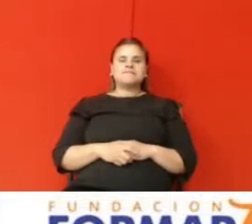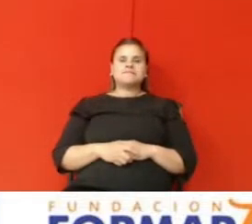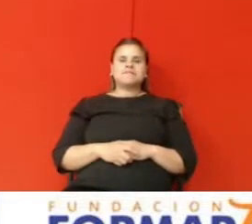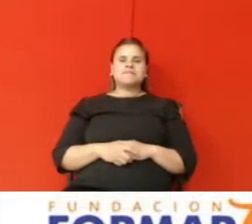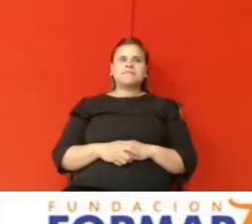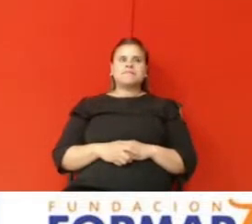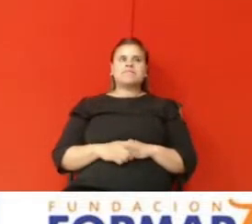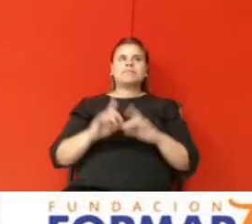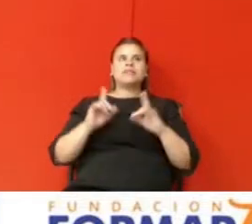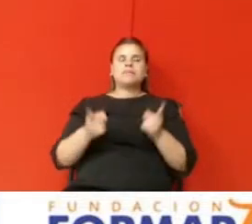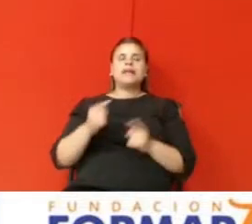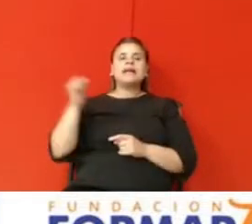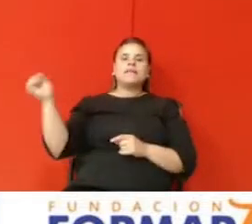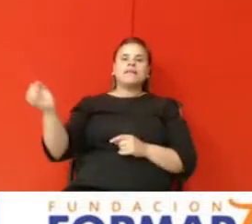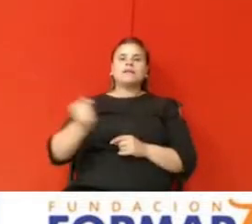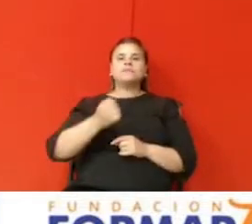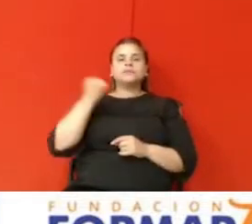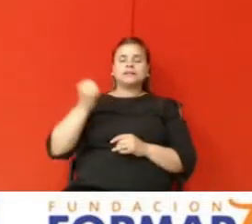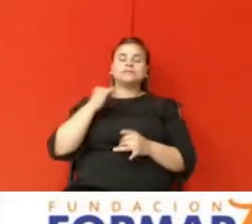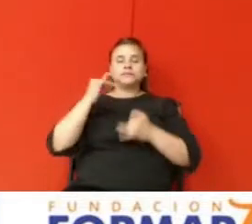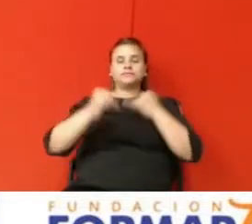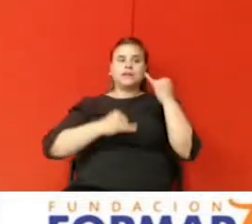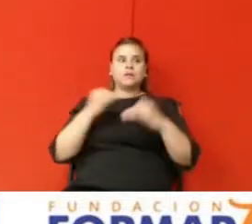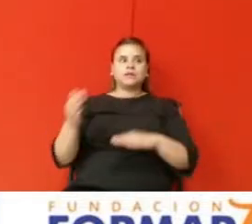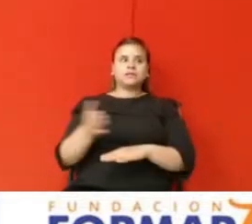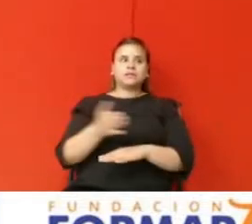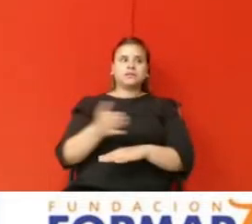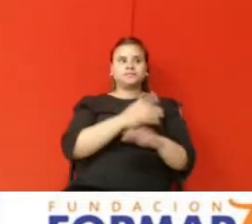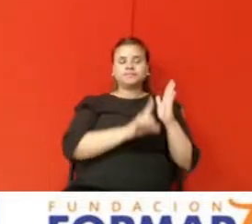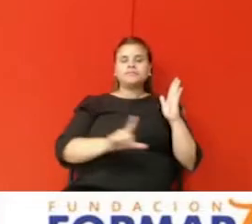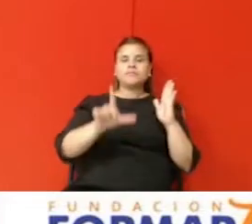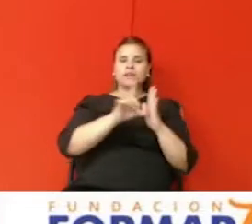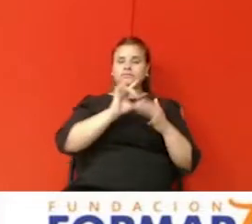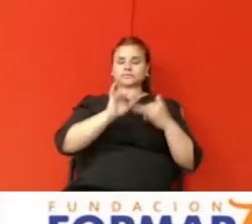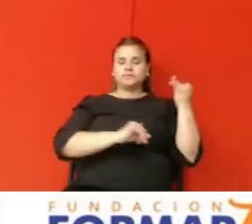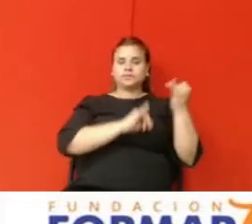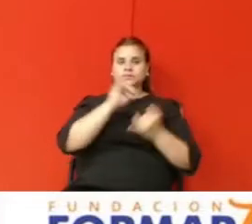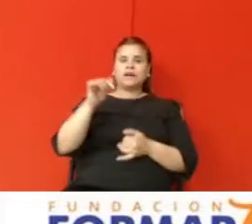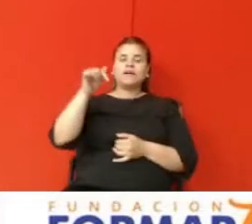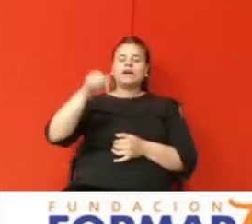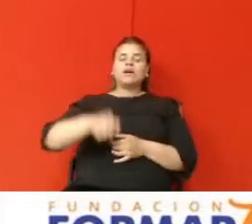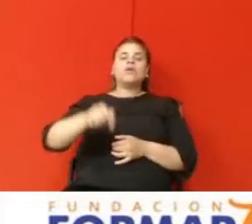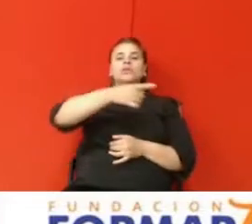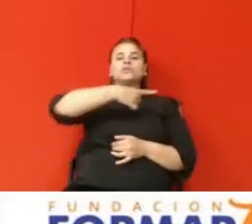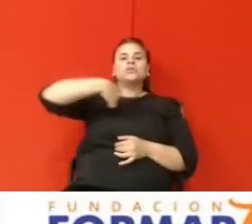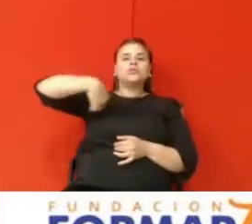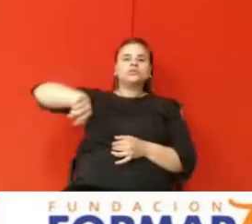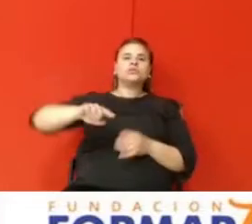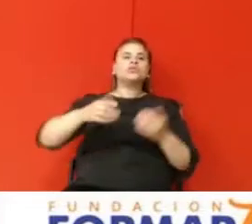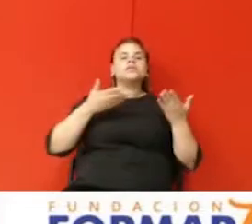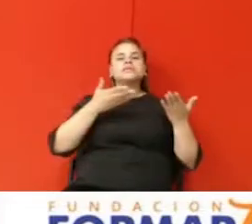Y algo que tenemos que tener en cuenta, que también lo dijo el licenciado hace un rato, que nosotros trabajamos en el modelo de